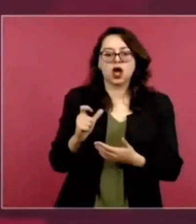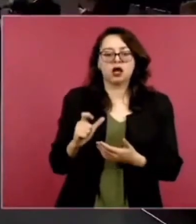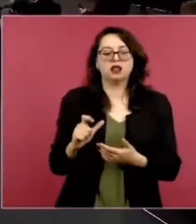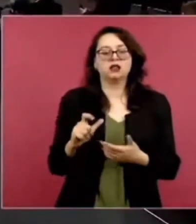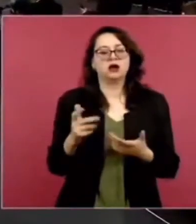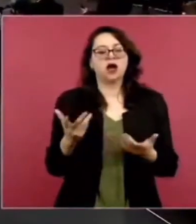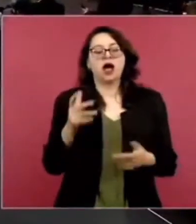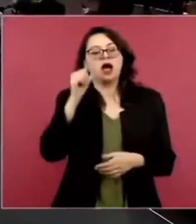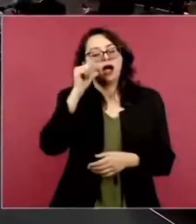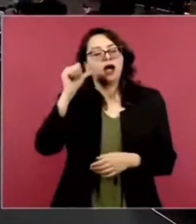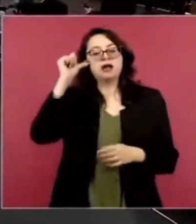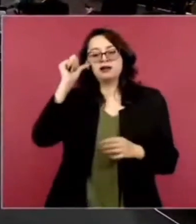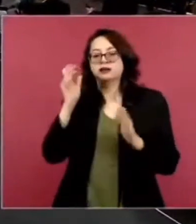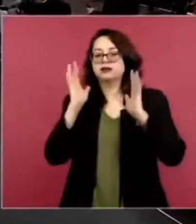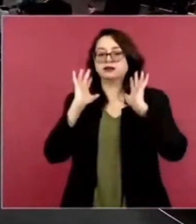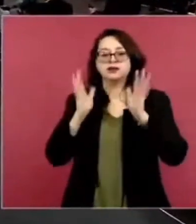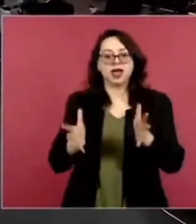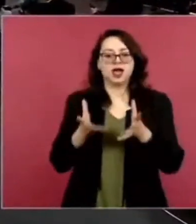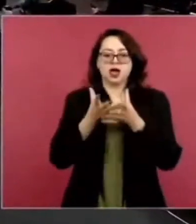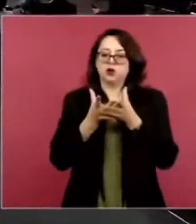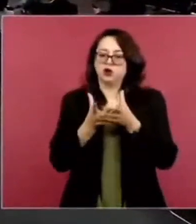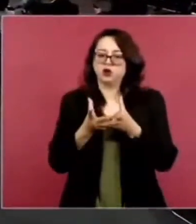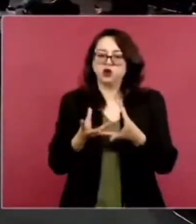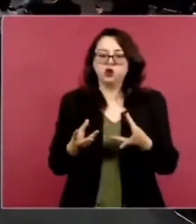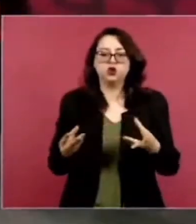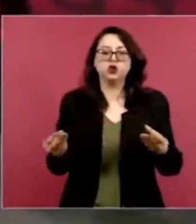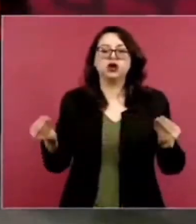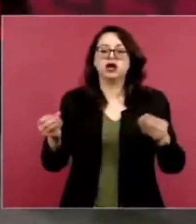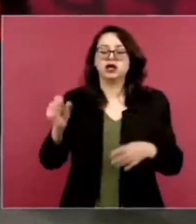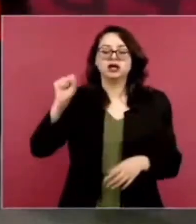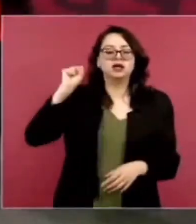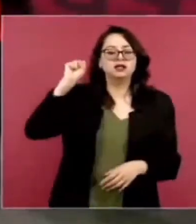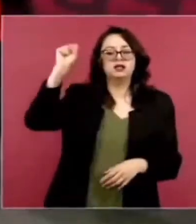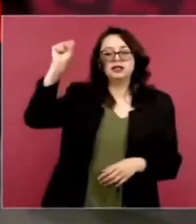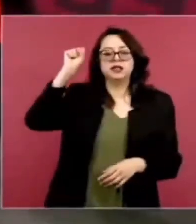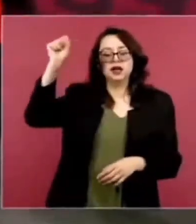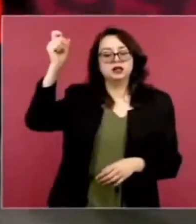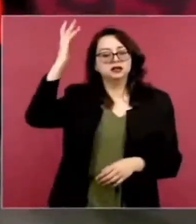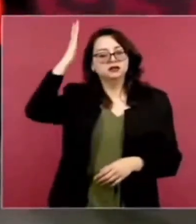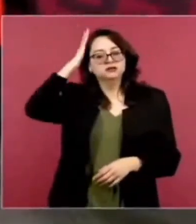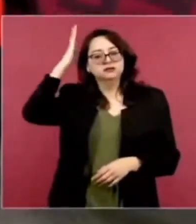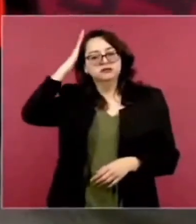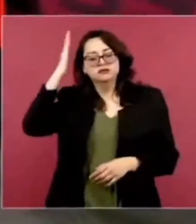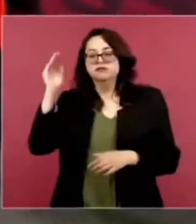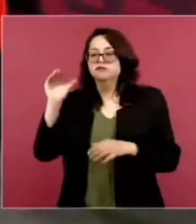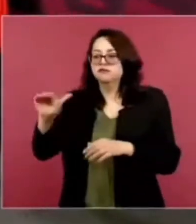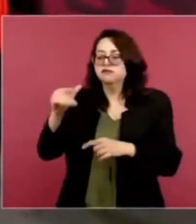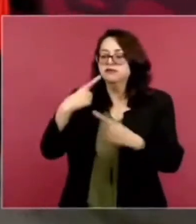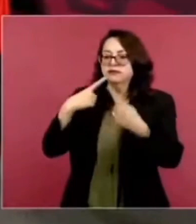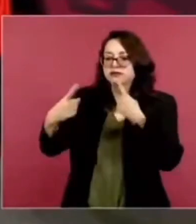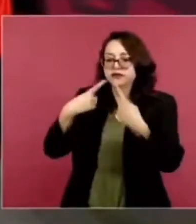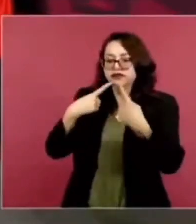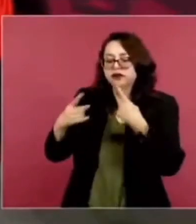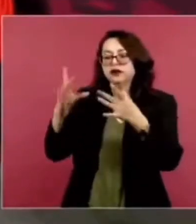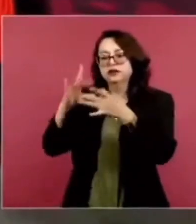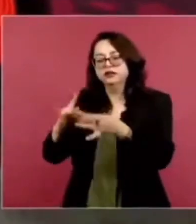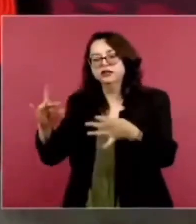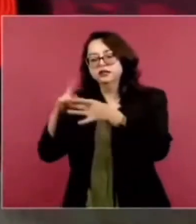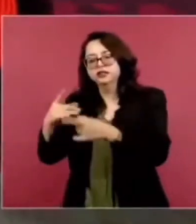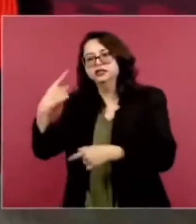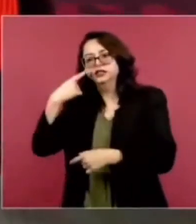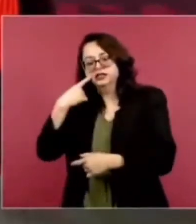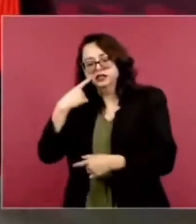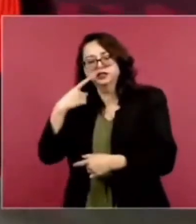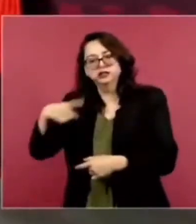Le agradezco mucho a los dirigentes del sindicato, porque hay confianza